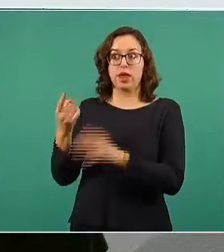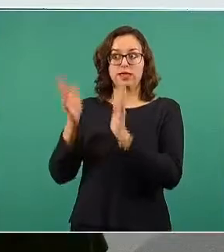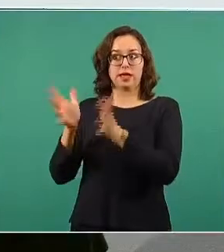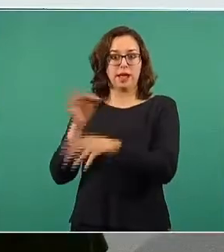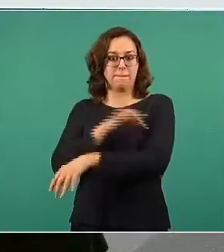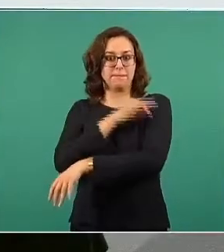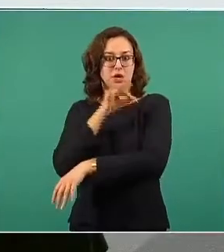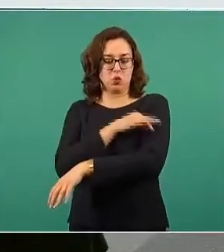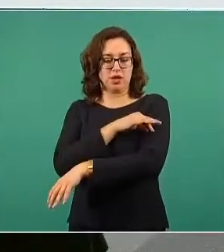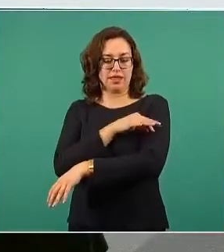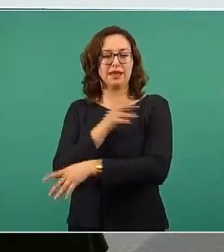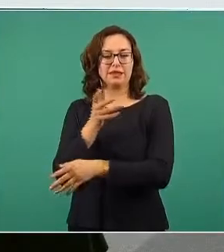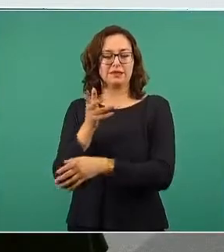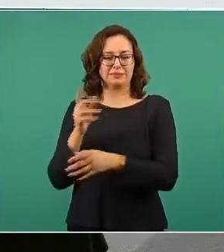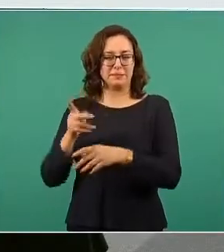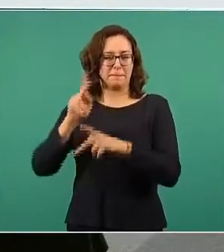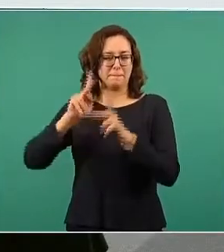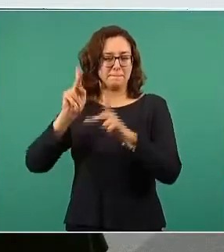qué manera?